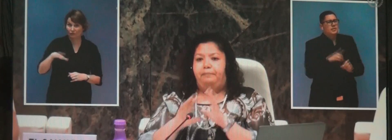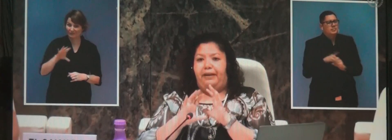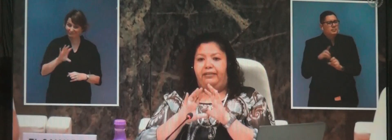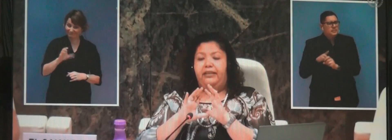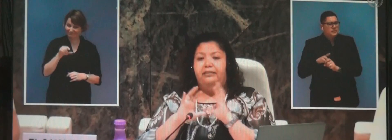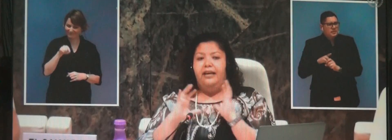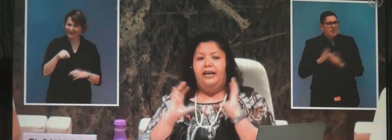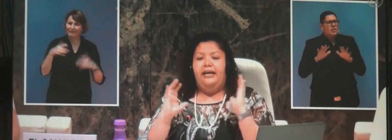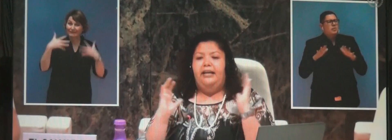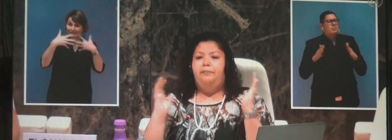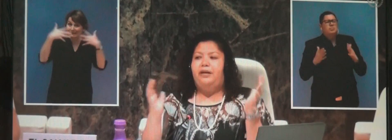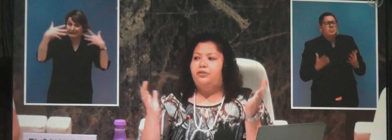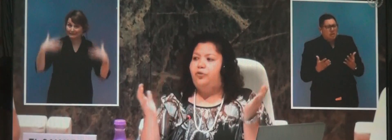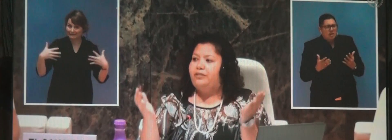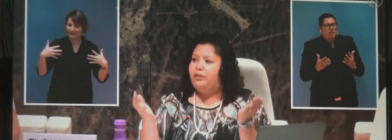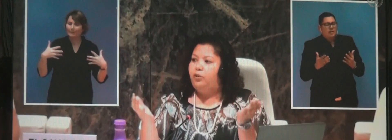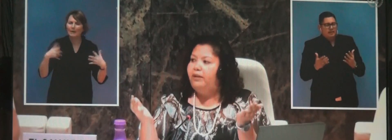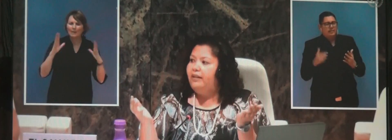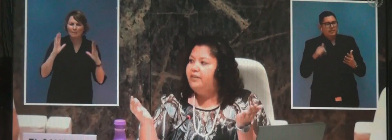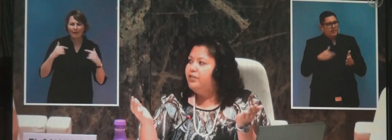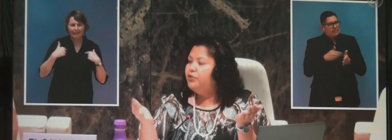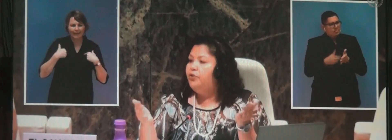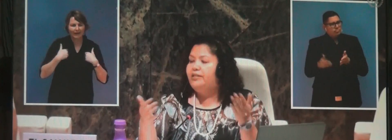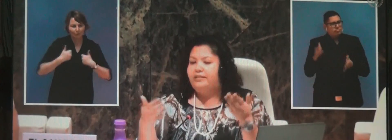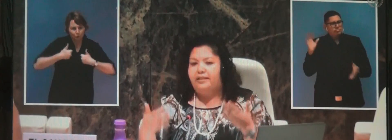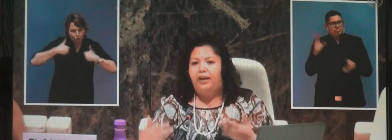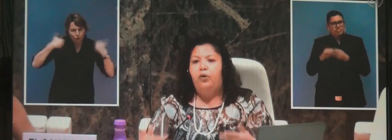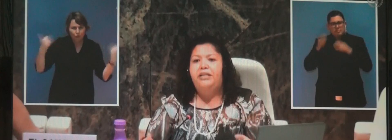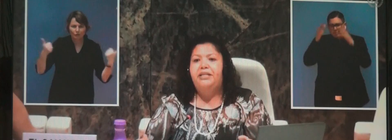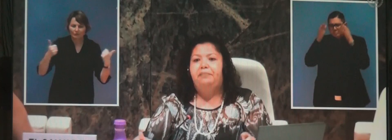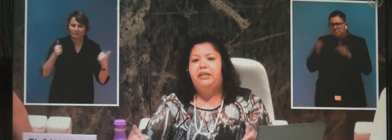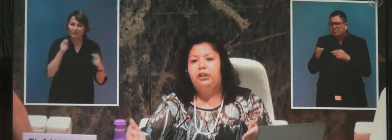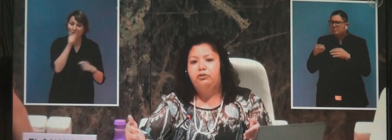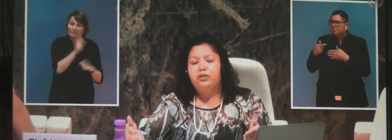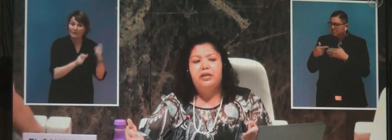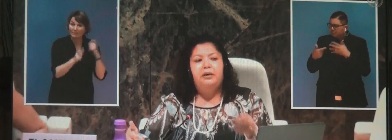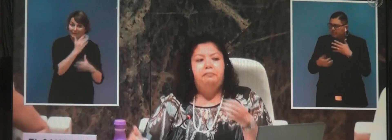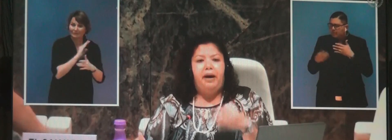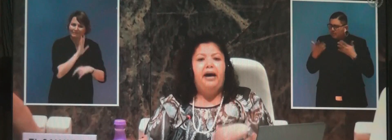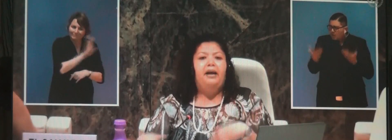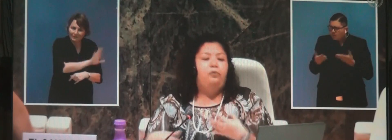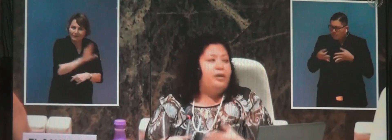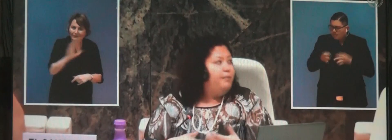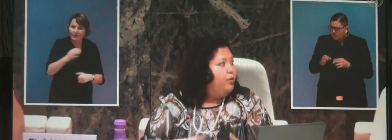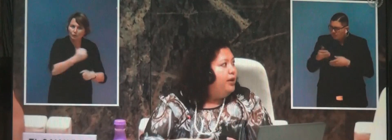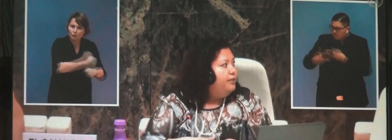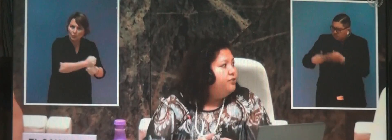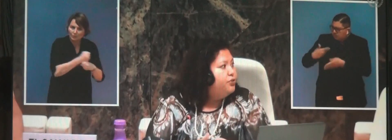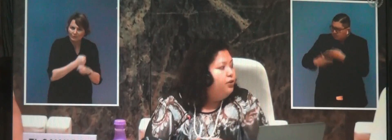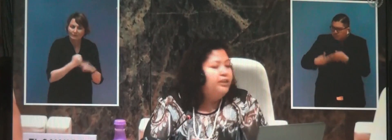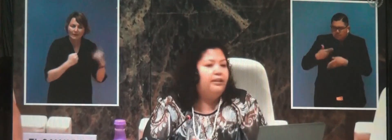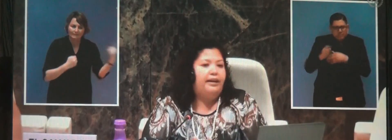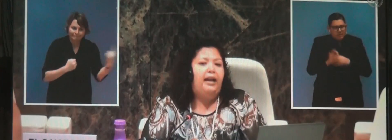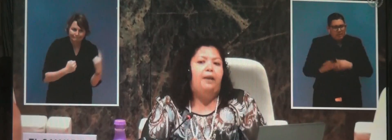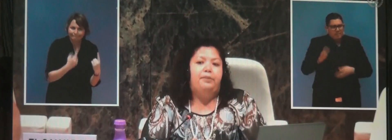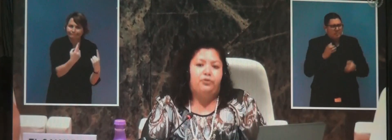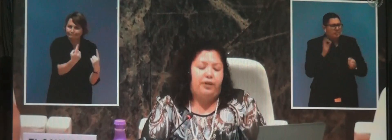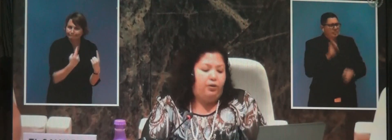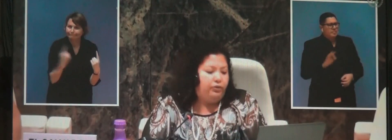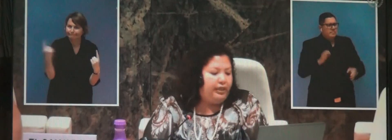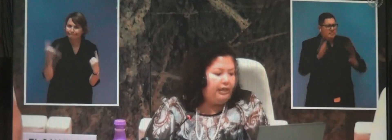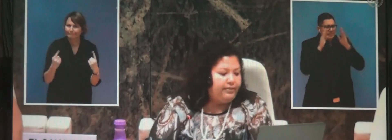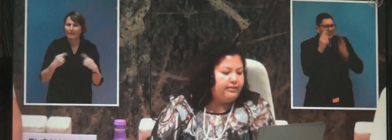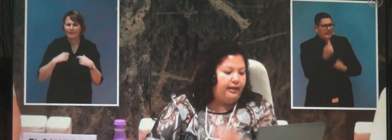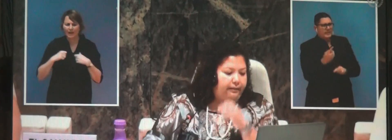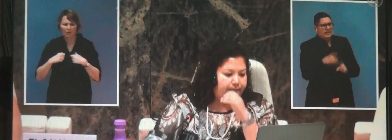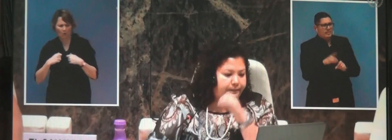a partir del espacio donde se toman las decisiones y se dan los lineamientos para una mejor atención integral a personas